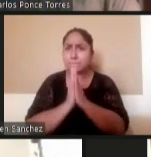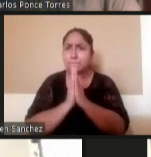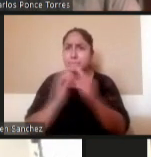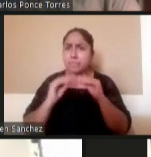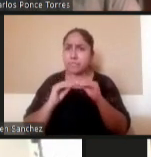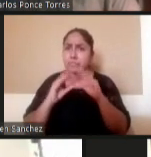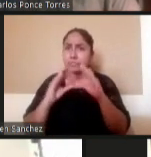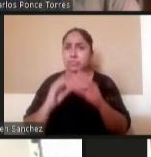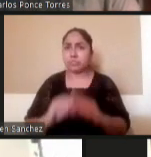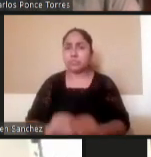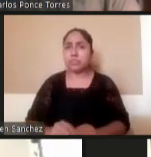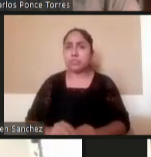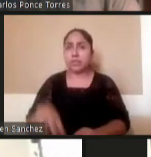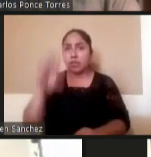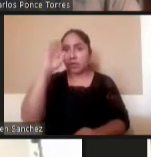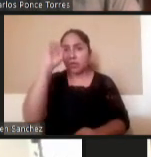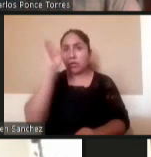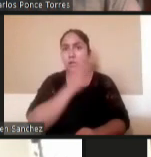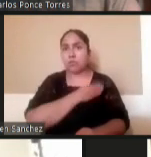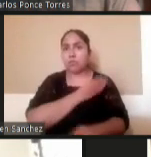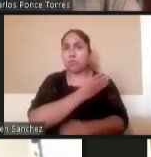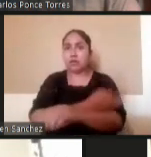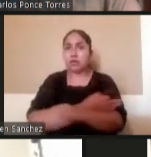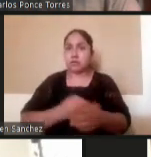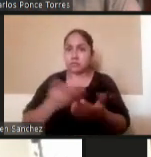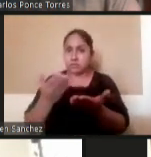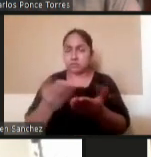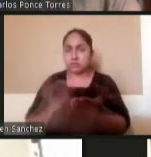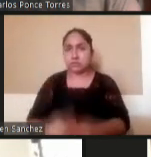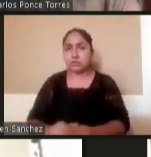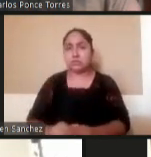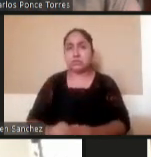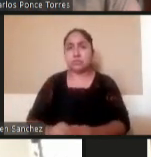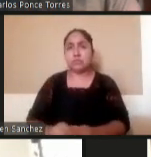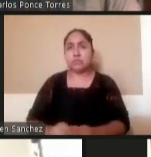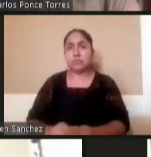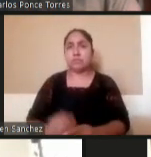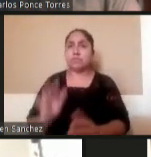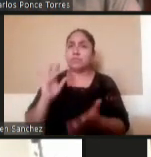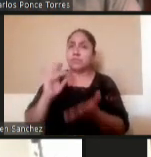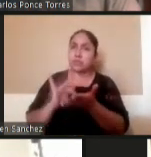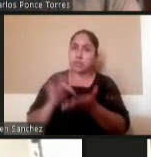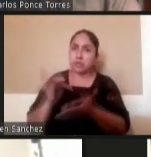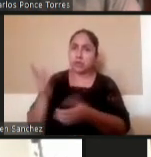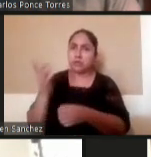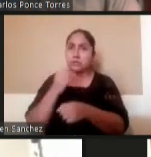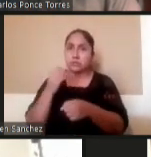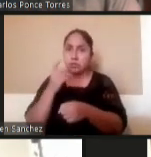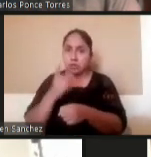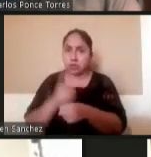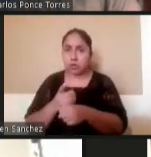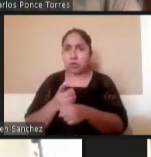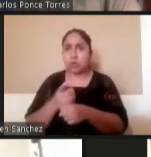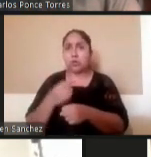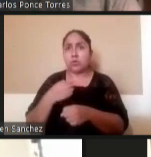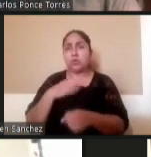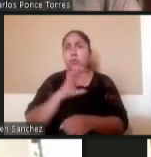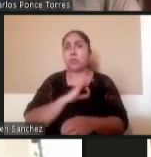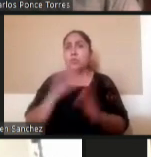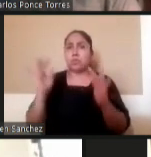Buenas tardes a todos. Adelante, la escuchamos. Agradezco la oportunidad. Bueno, como